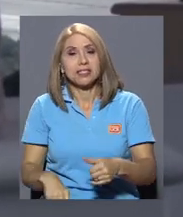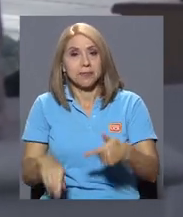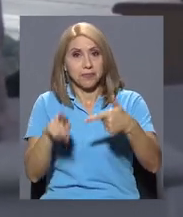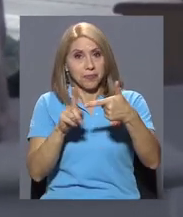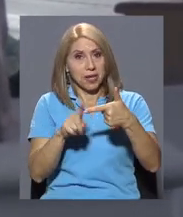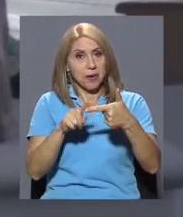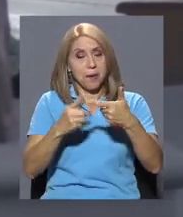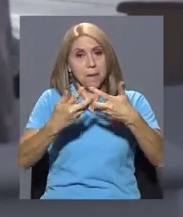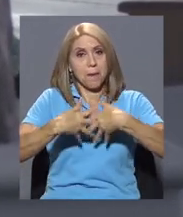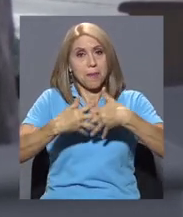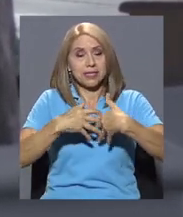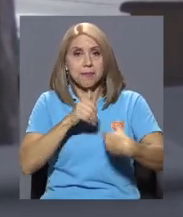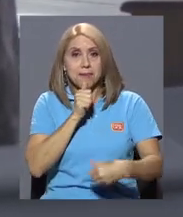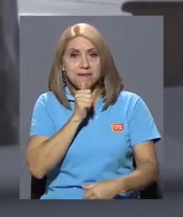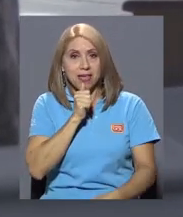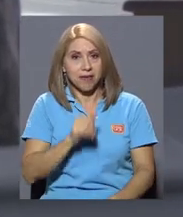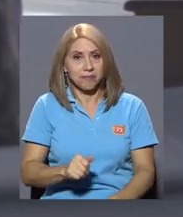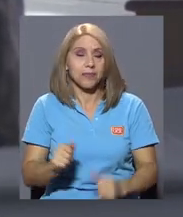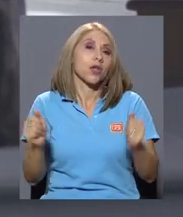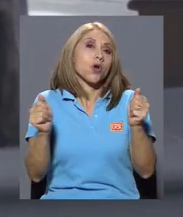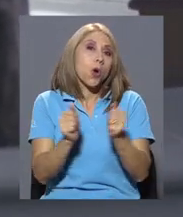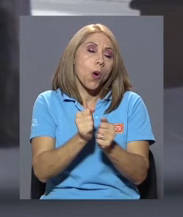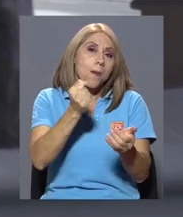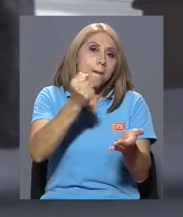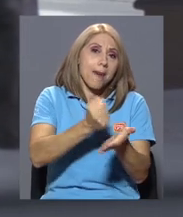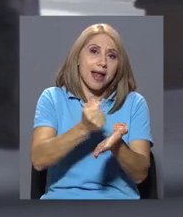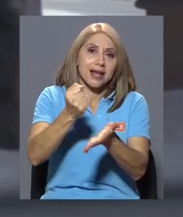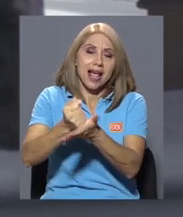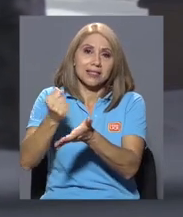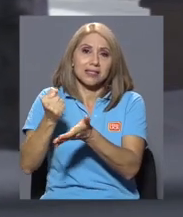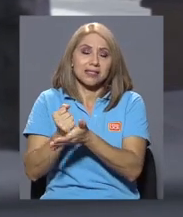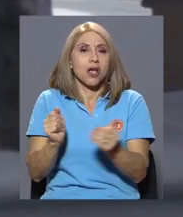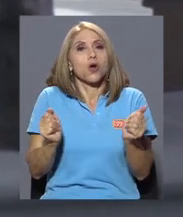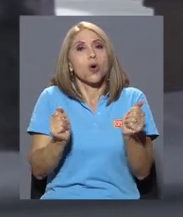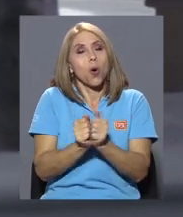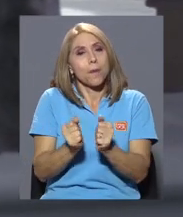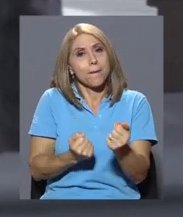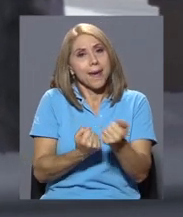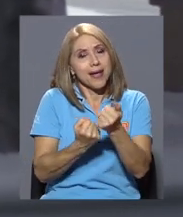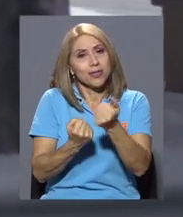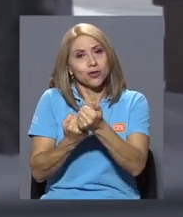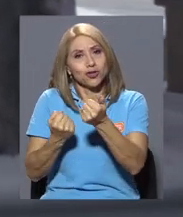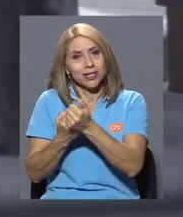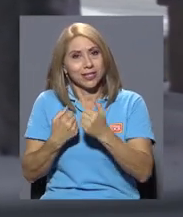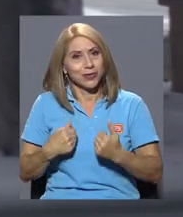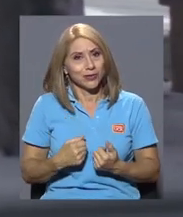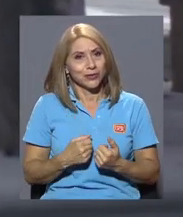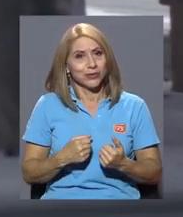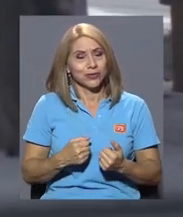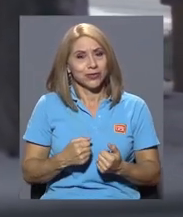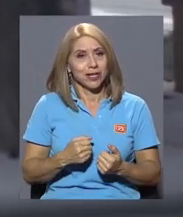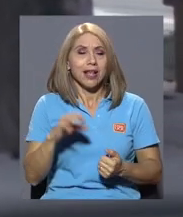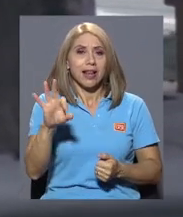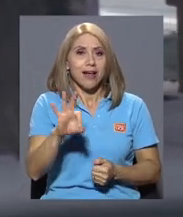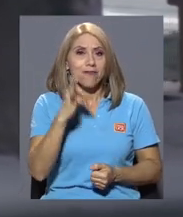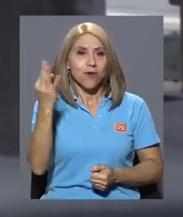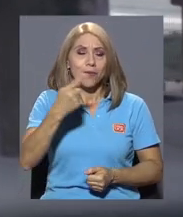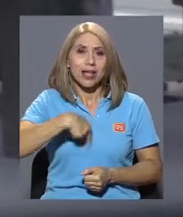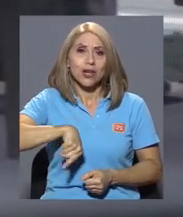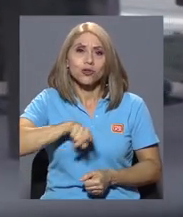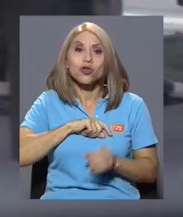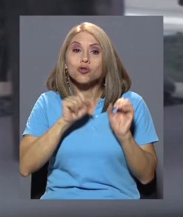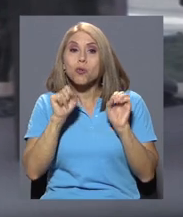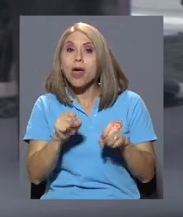está la empresa privada con las marcas y con los patrocinios y la forma en que podamos